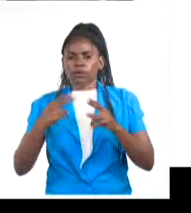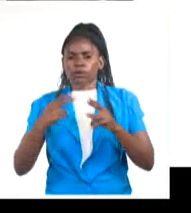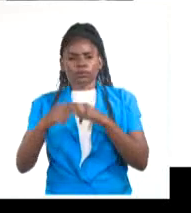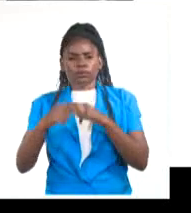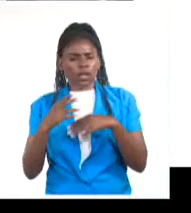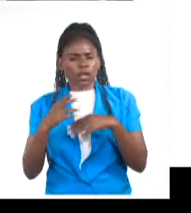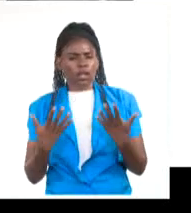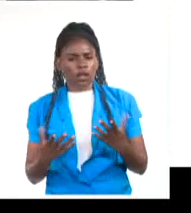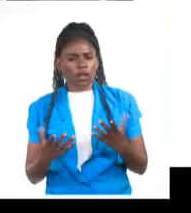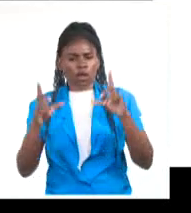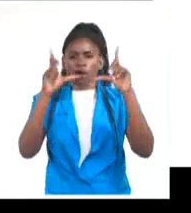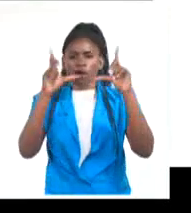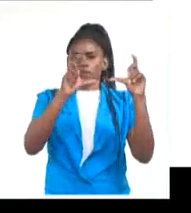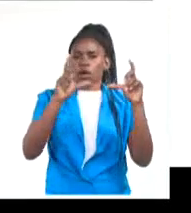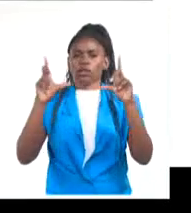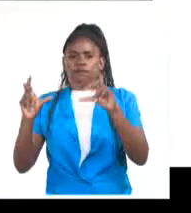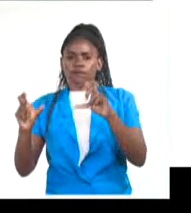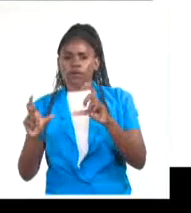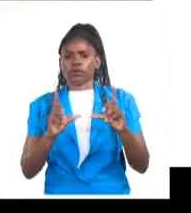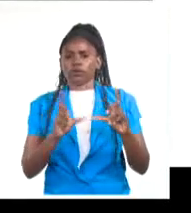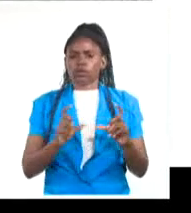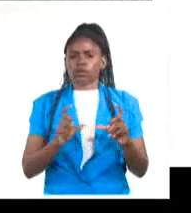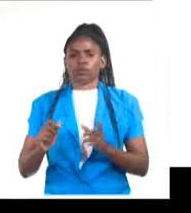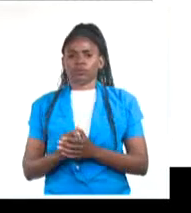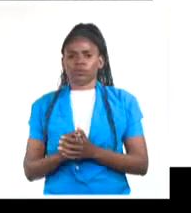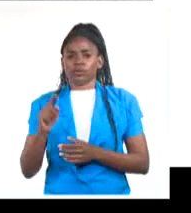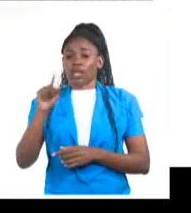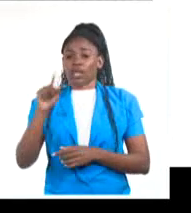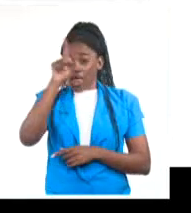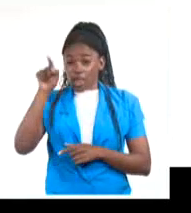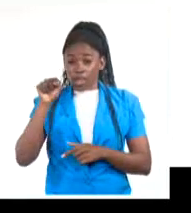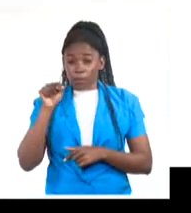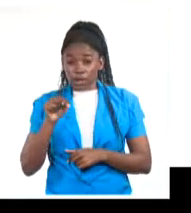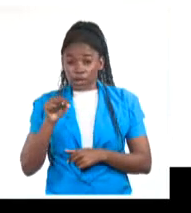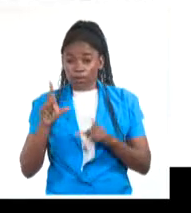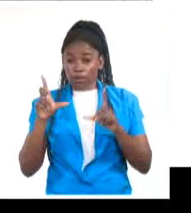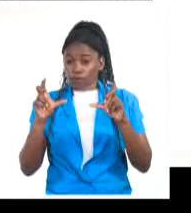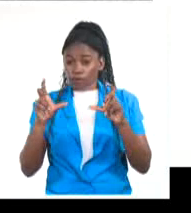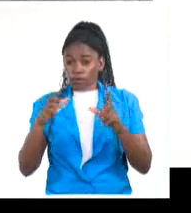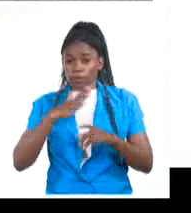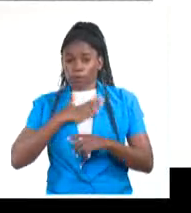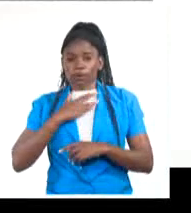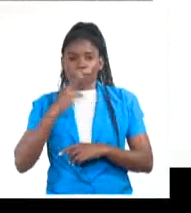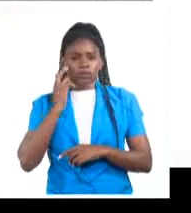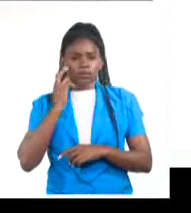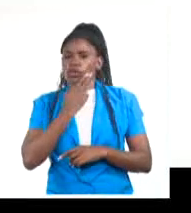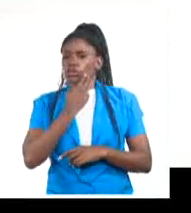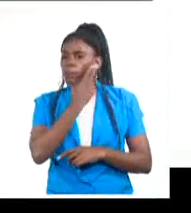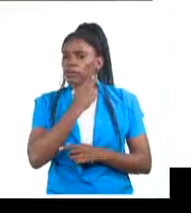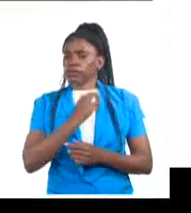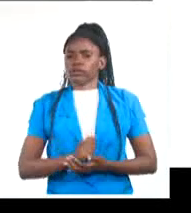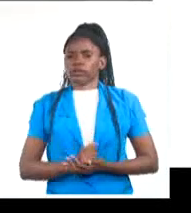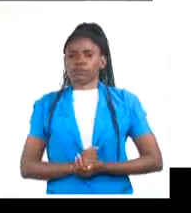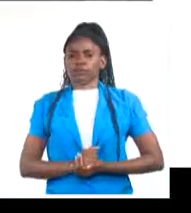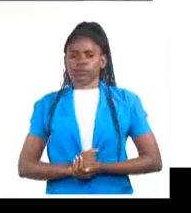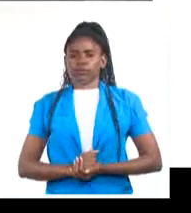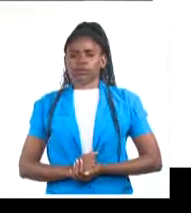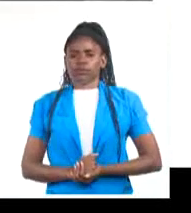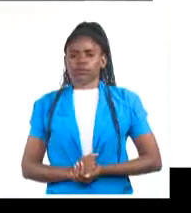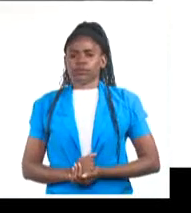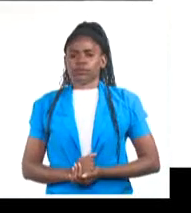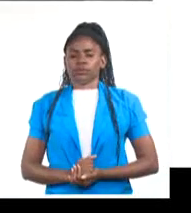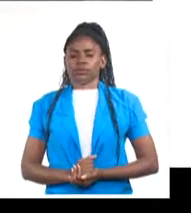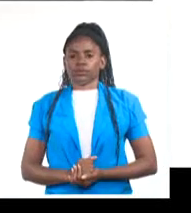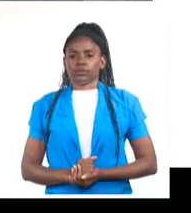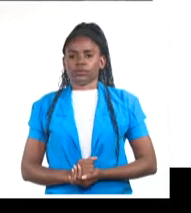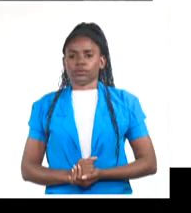continuidad a una temática que ya es parte inalienable de la historia de la fotografía cubana de todos los tiempos.